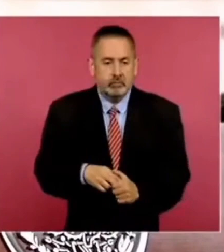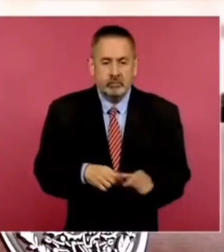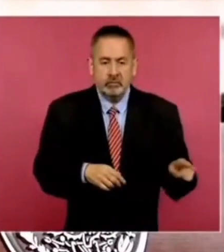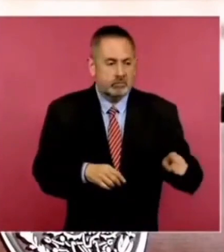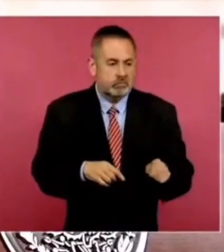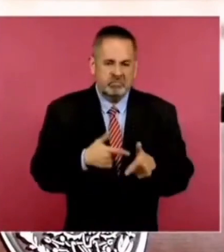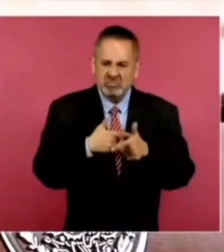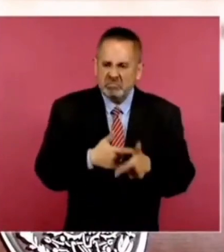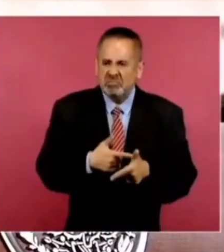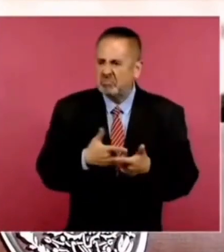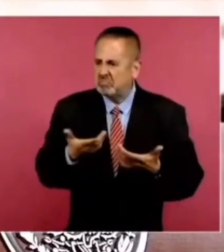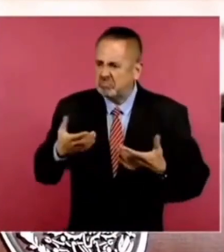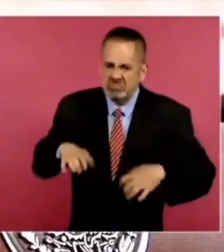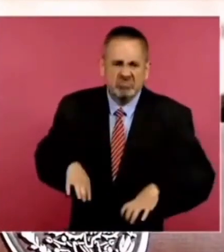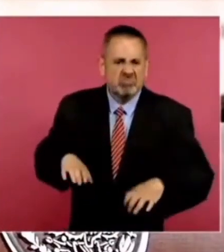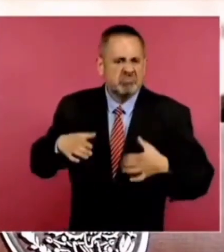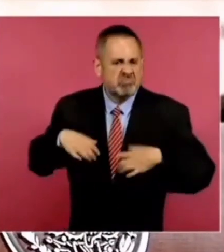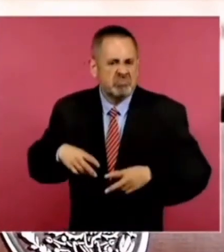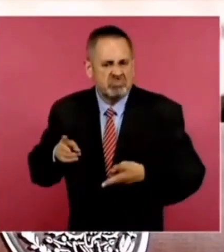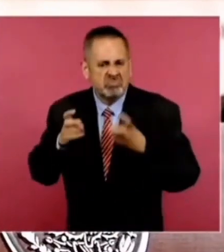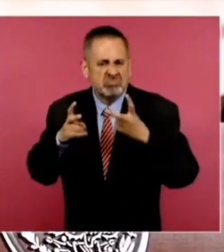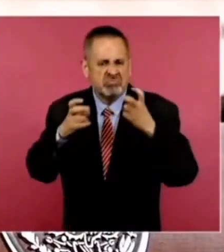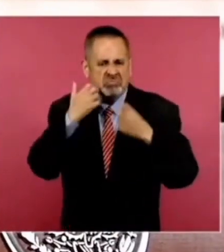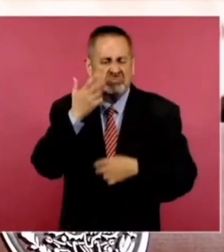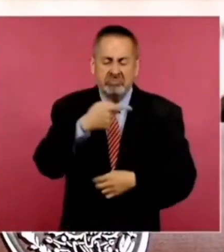dejar de robar,